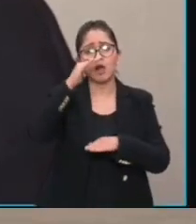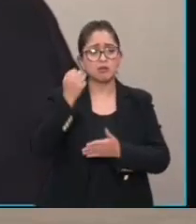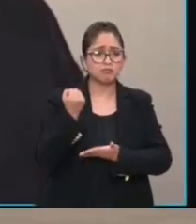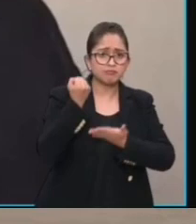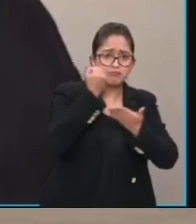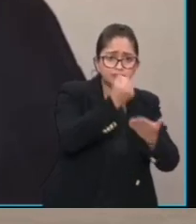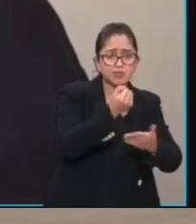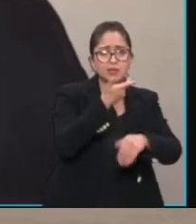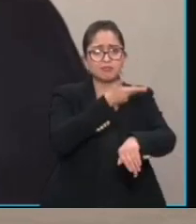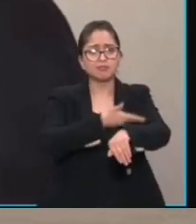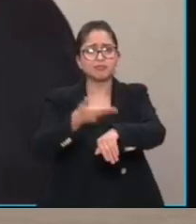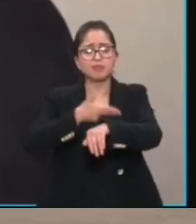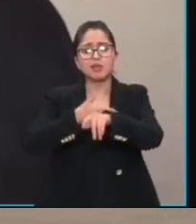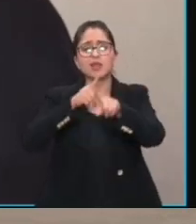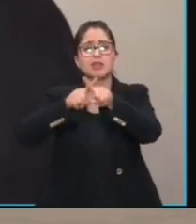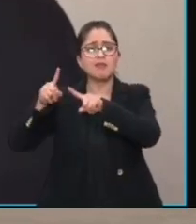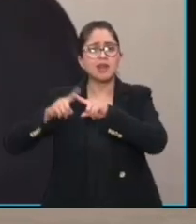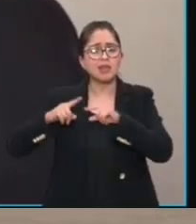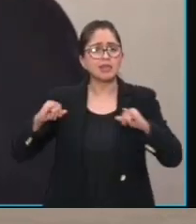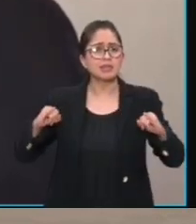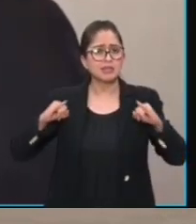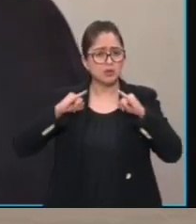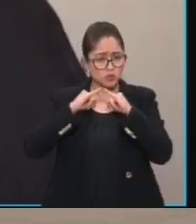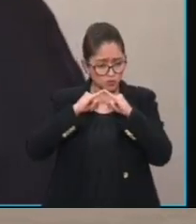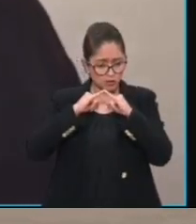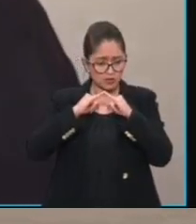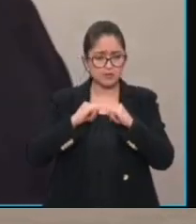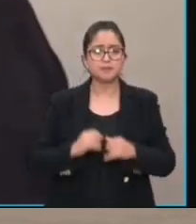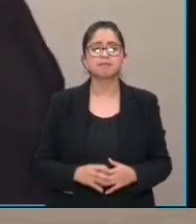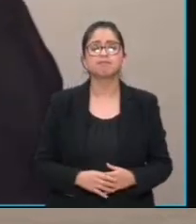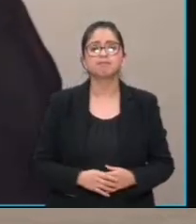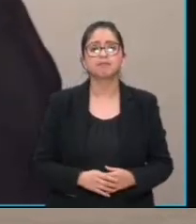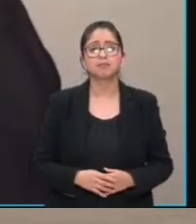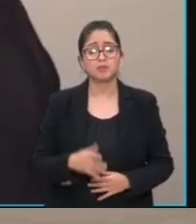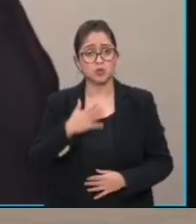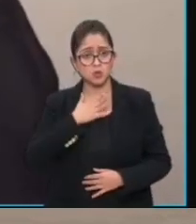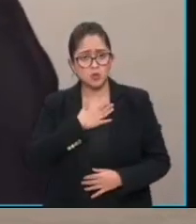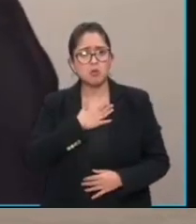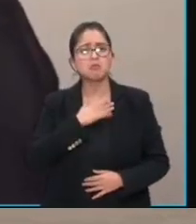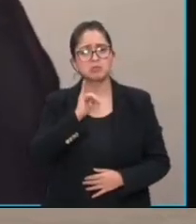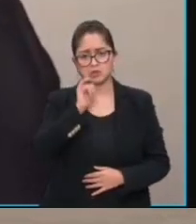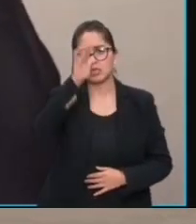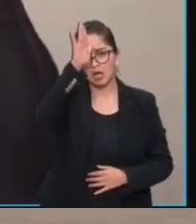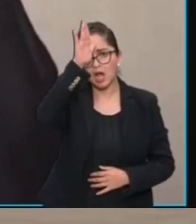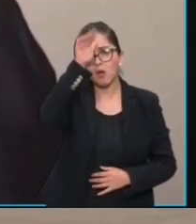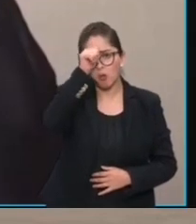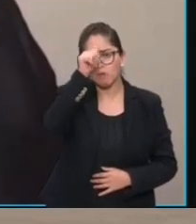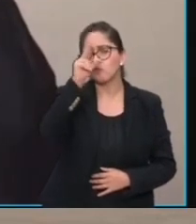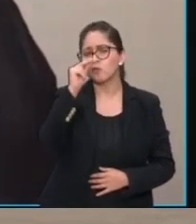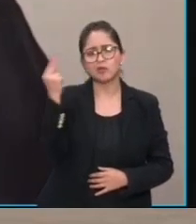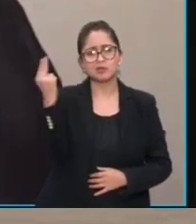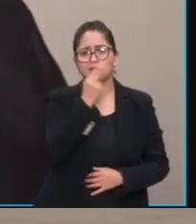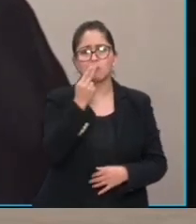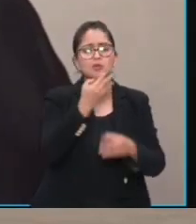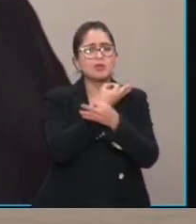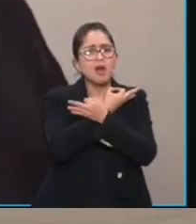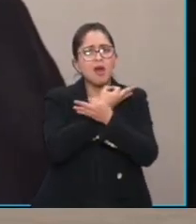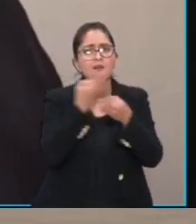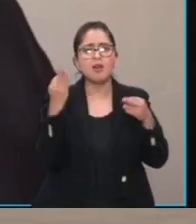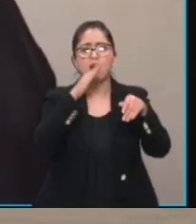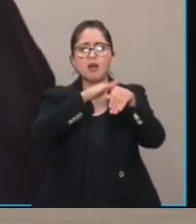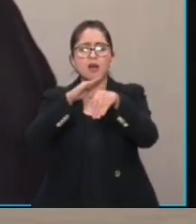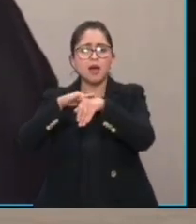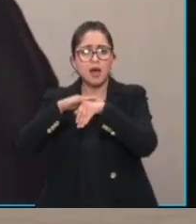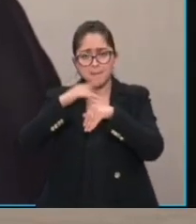acciones de las instituciones respectivas. Entonces, nosotros estamos a favor de que no haya publicidad que